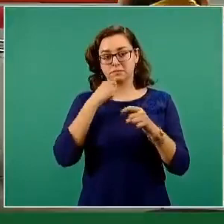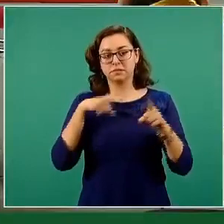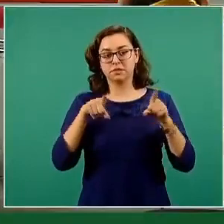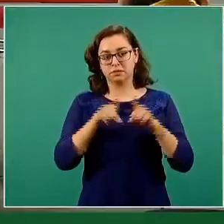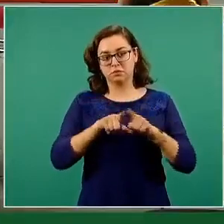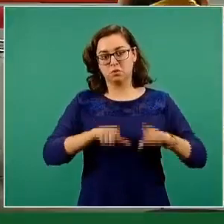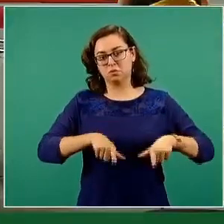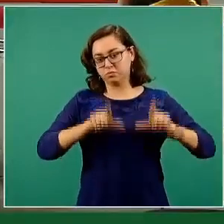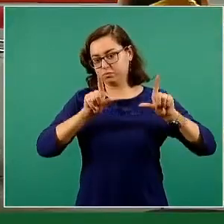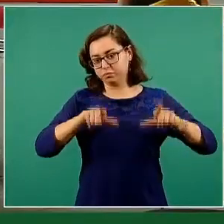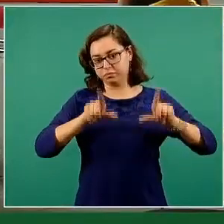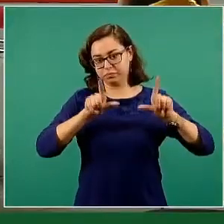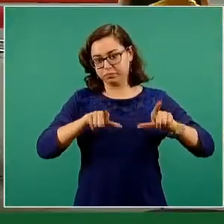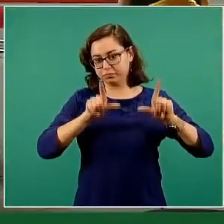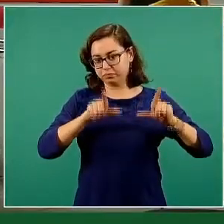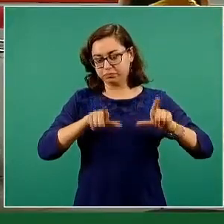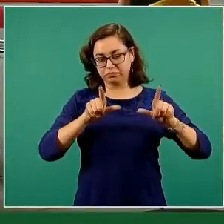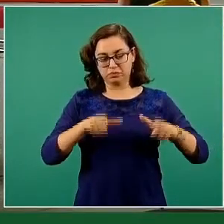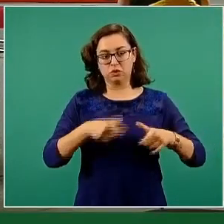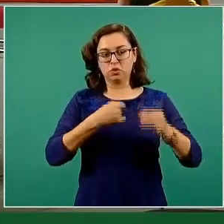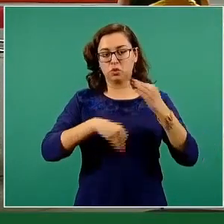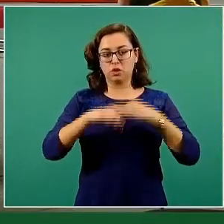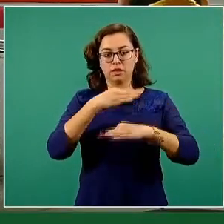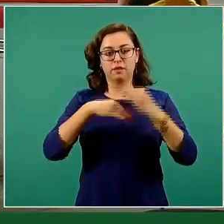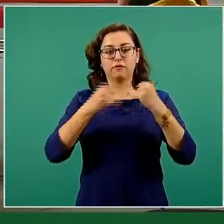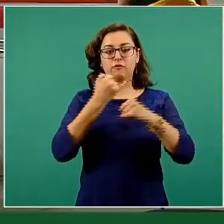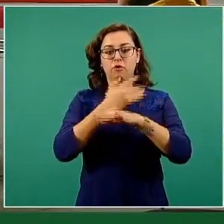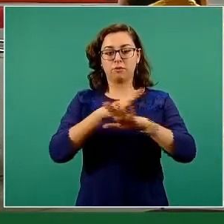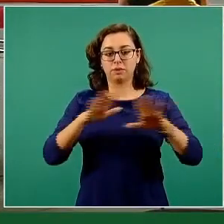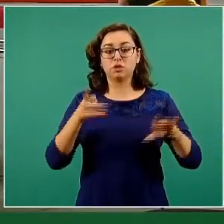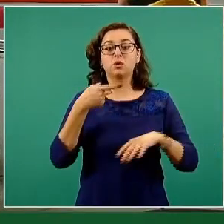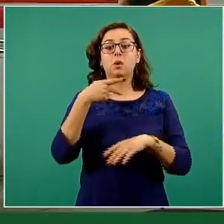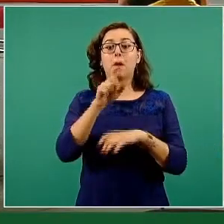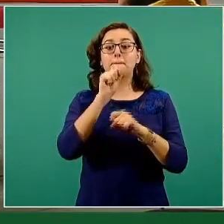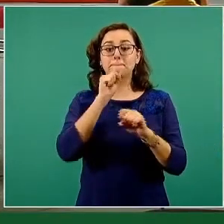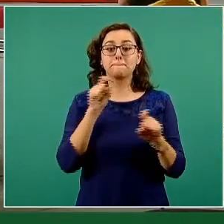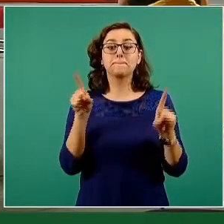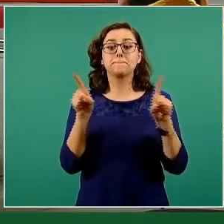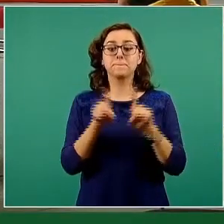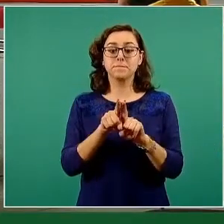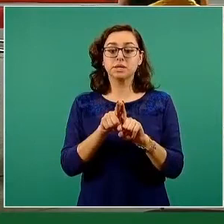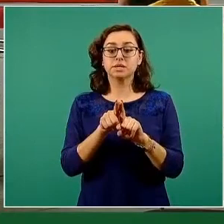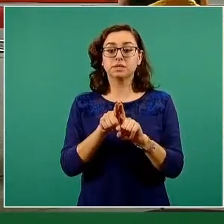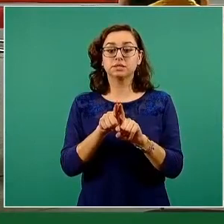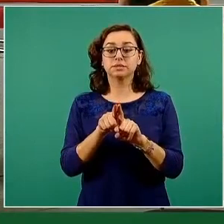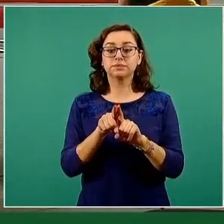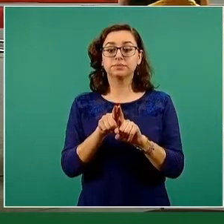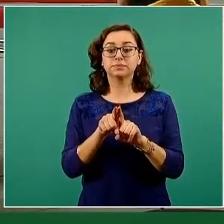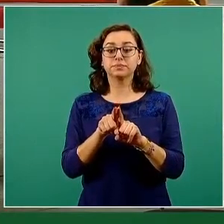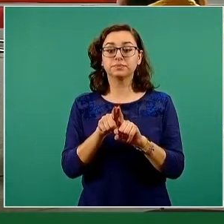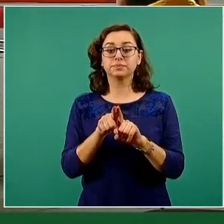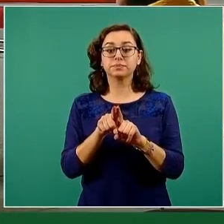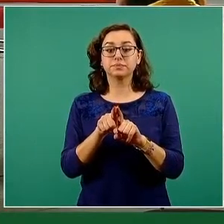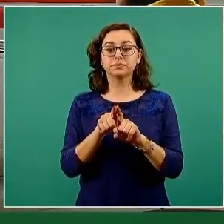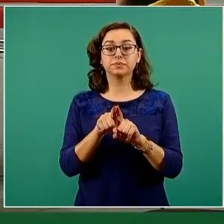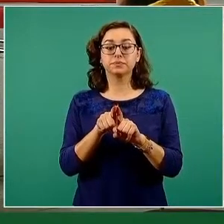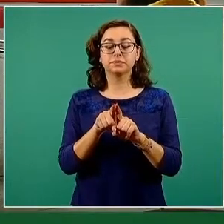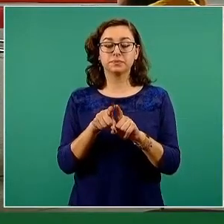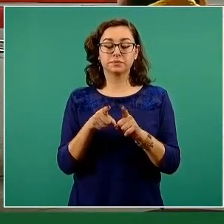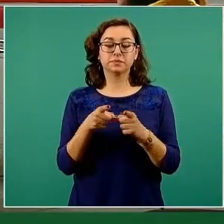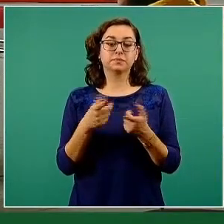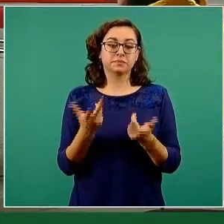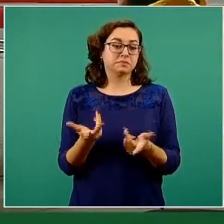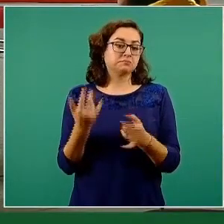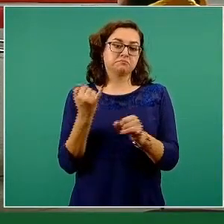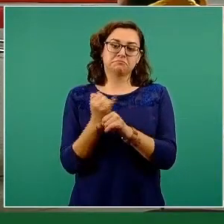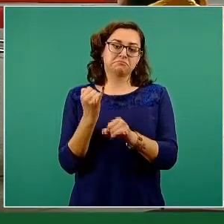este tipo de herramientas, pero también el resto de redes